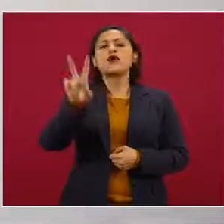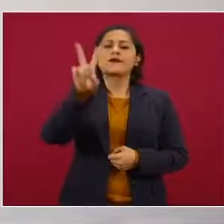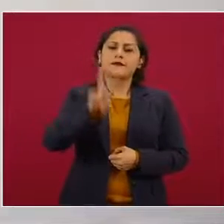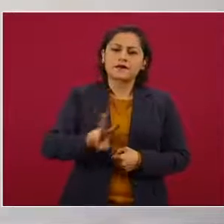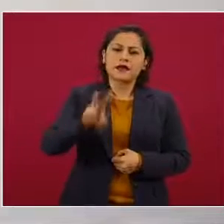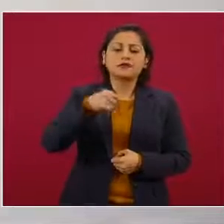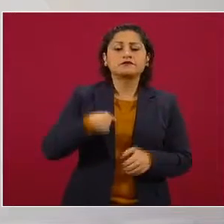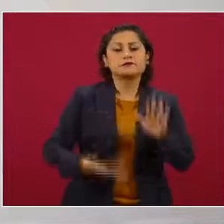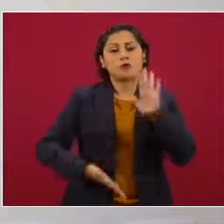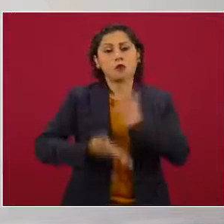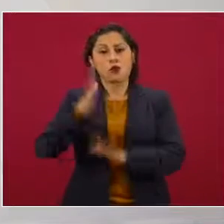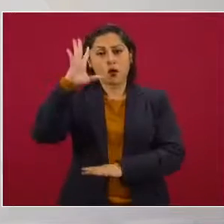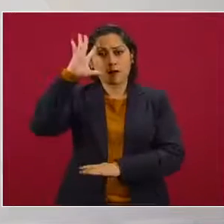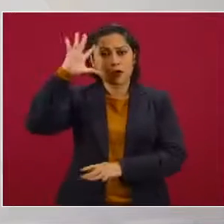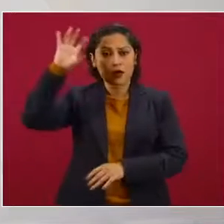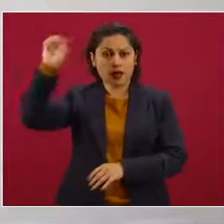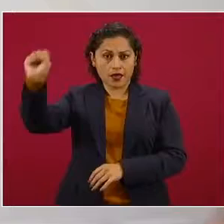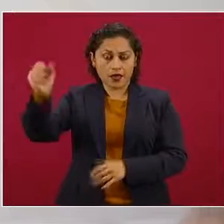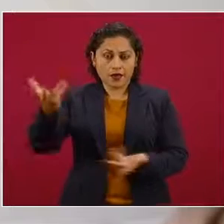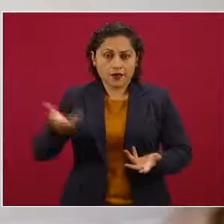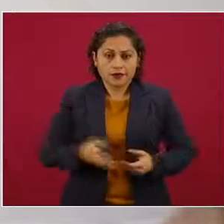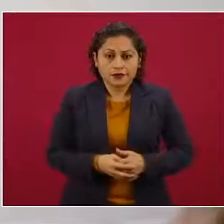a Morelos.